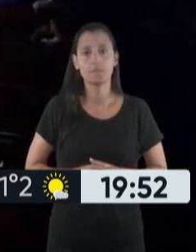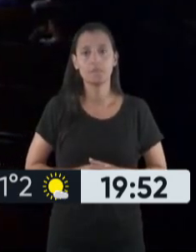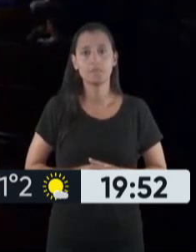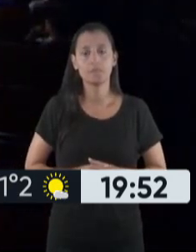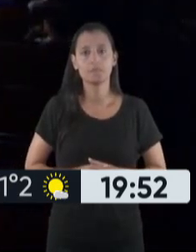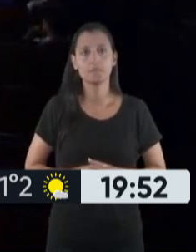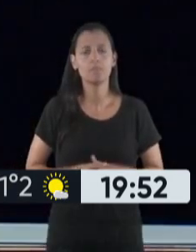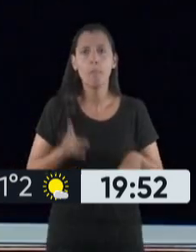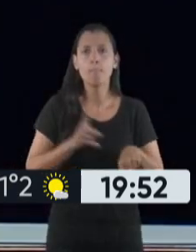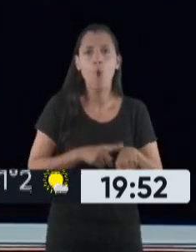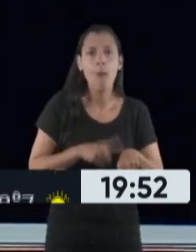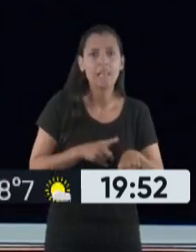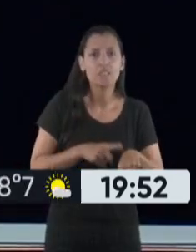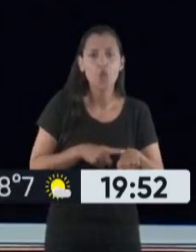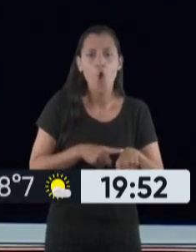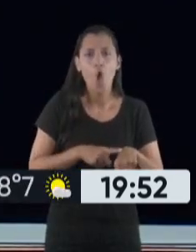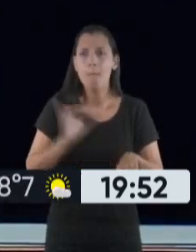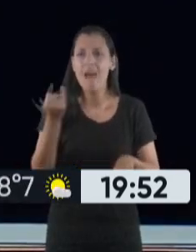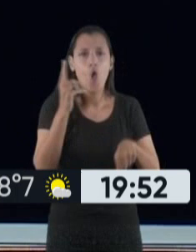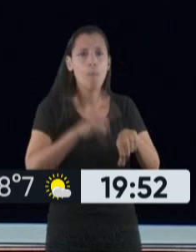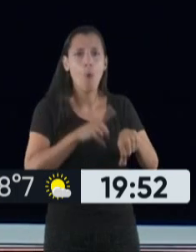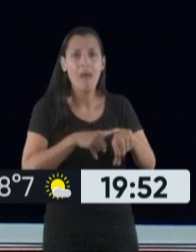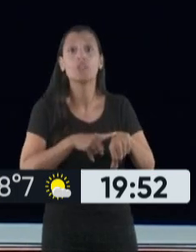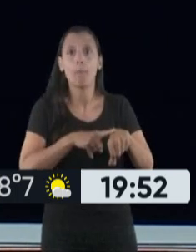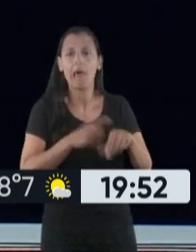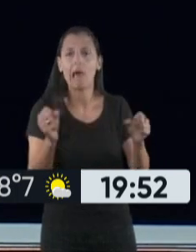¿cuál era el momento oportuno para hacer esa ley?